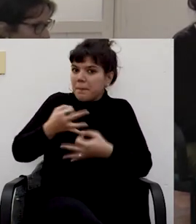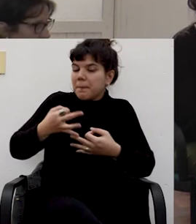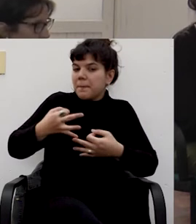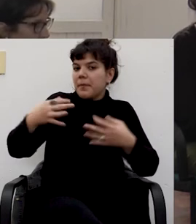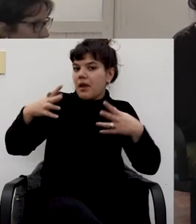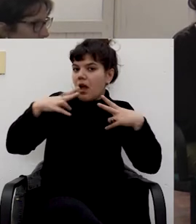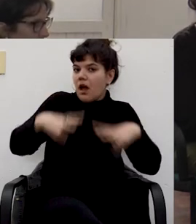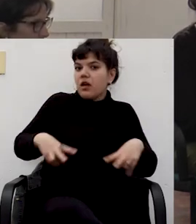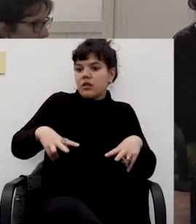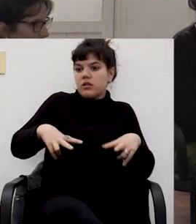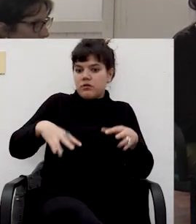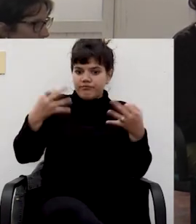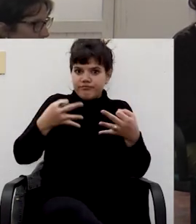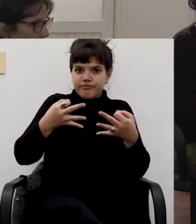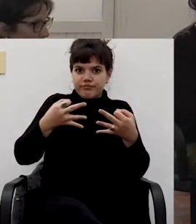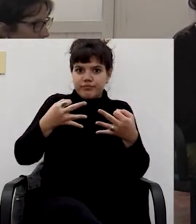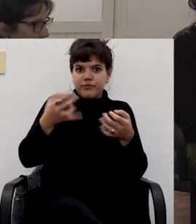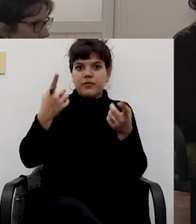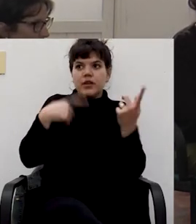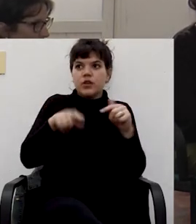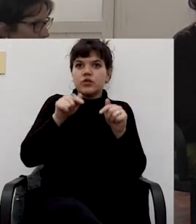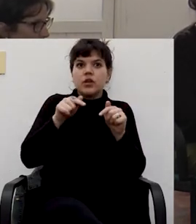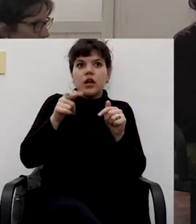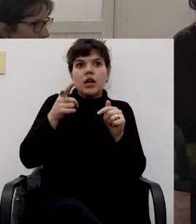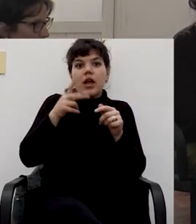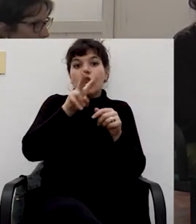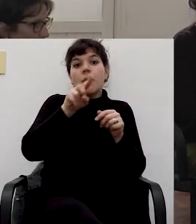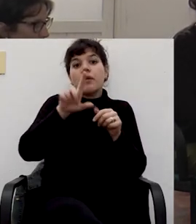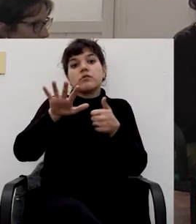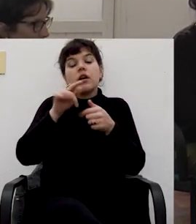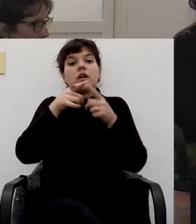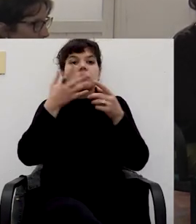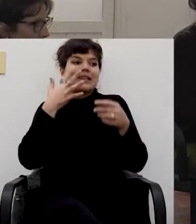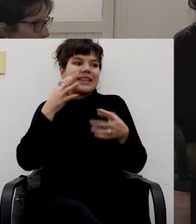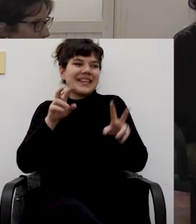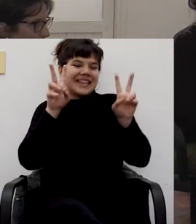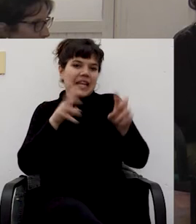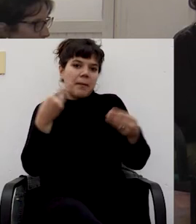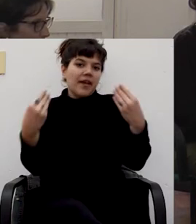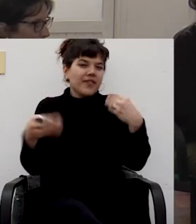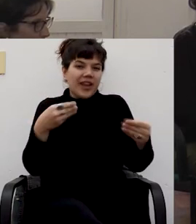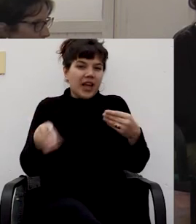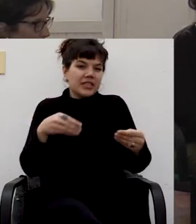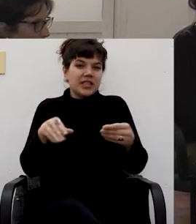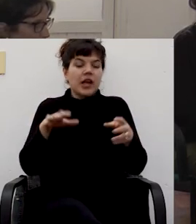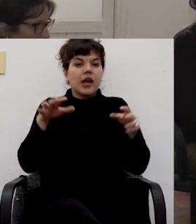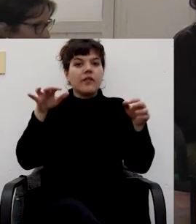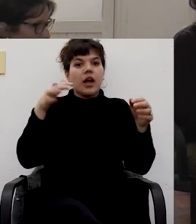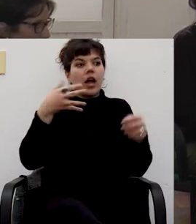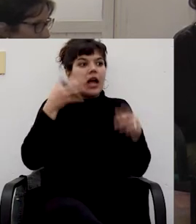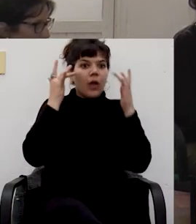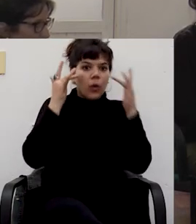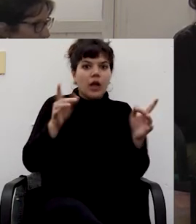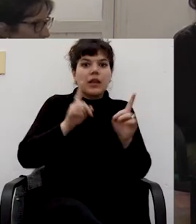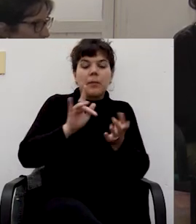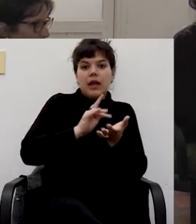concretas. Entonces, claro, hay una resolución del 2016 que plantea esto de la flexibilización académica y